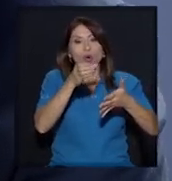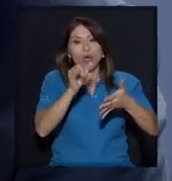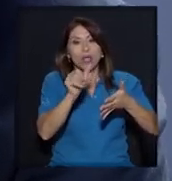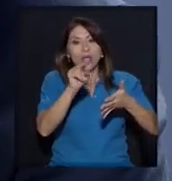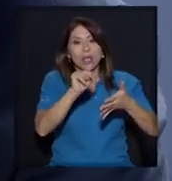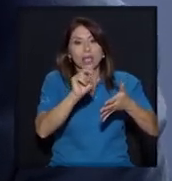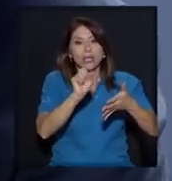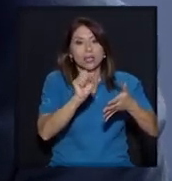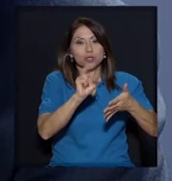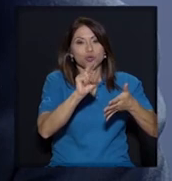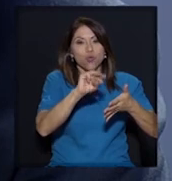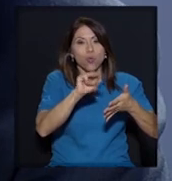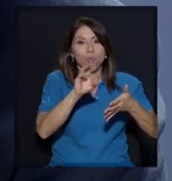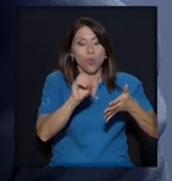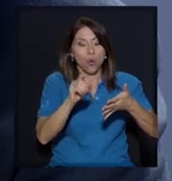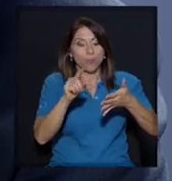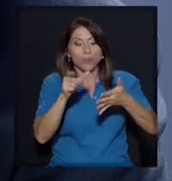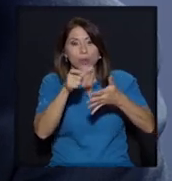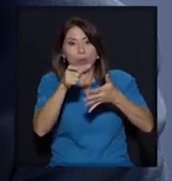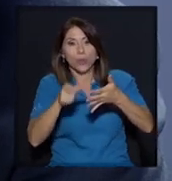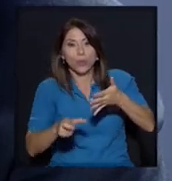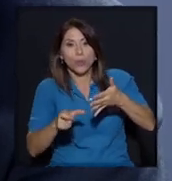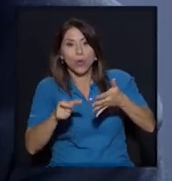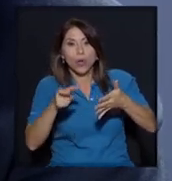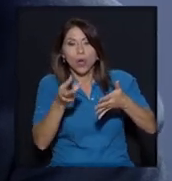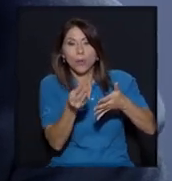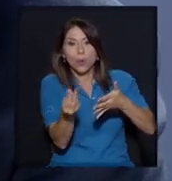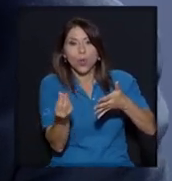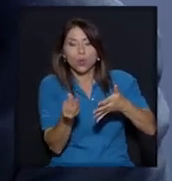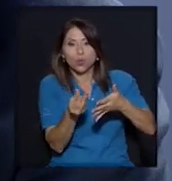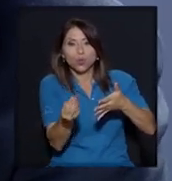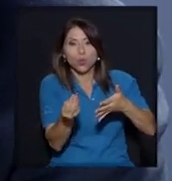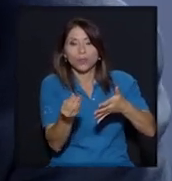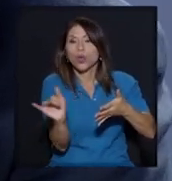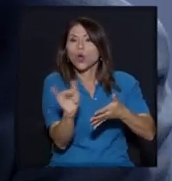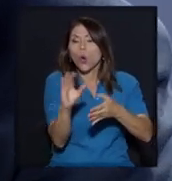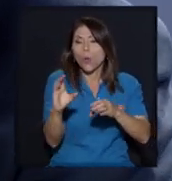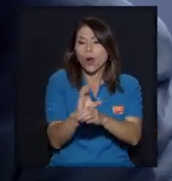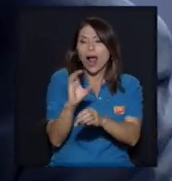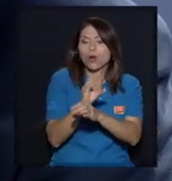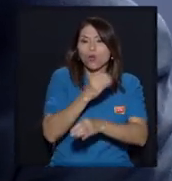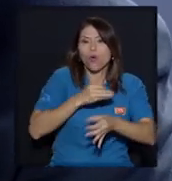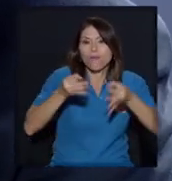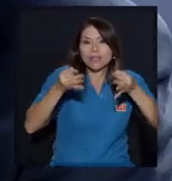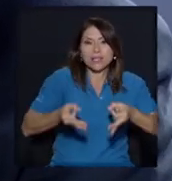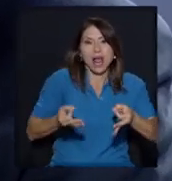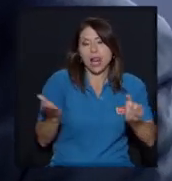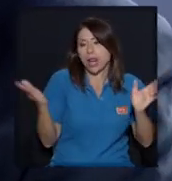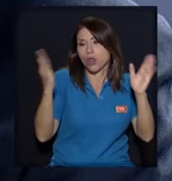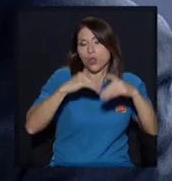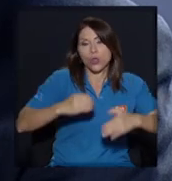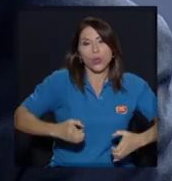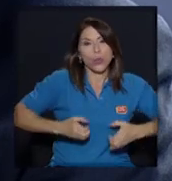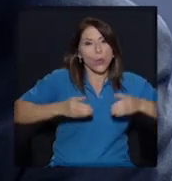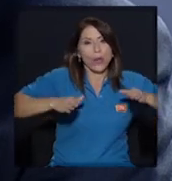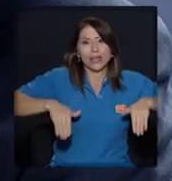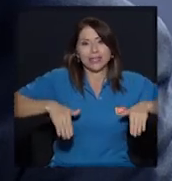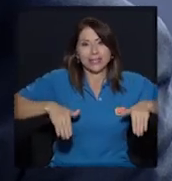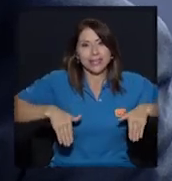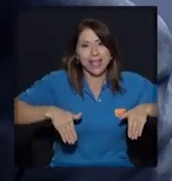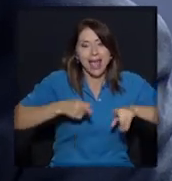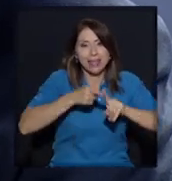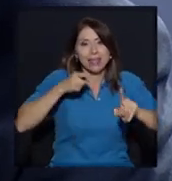como cálculo oficial no existía desde el punto de vista académico. Antes de esta publicación, pues